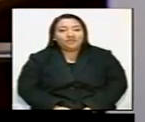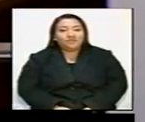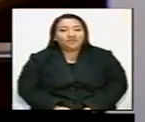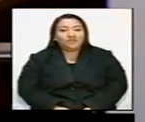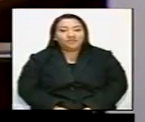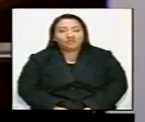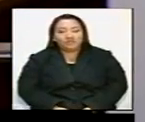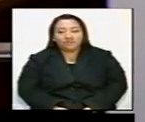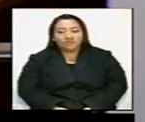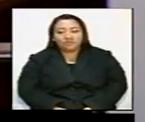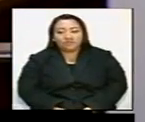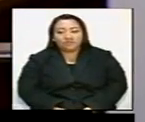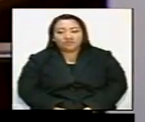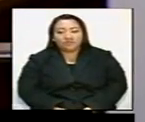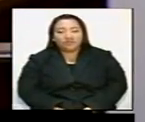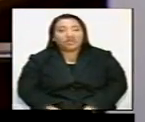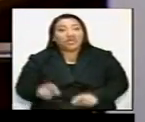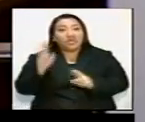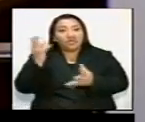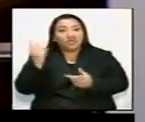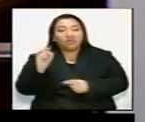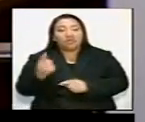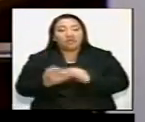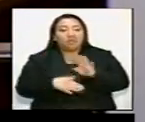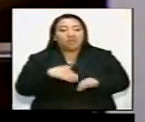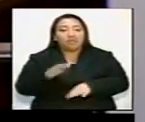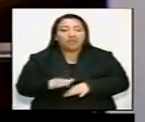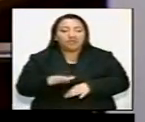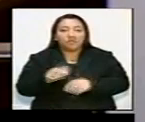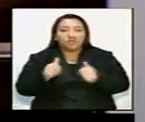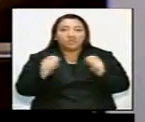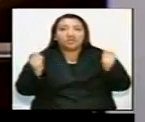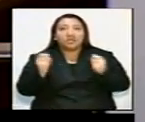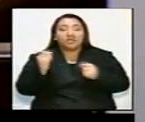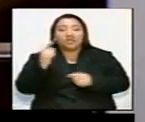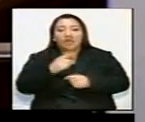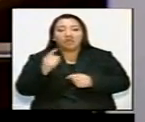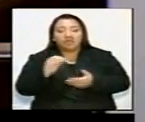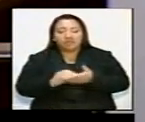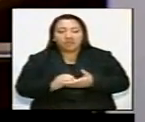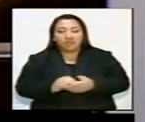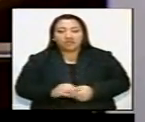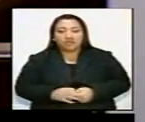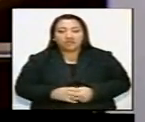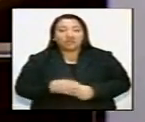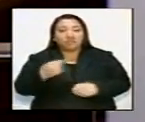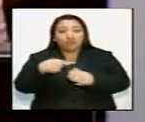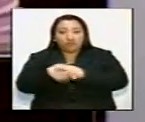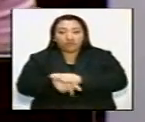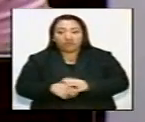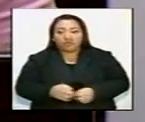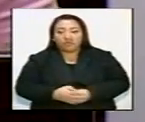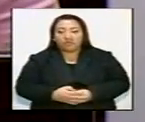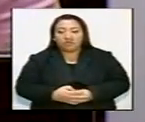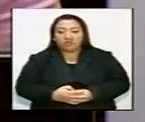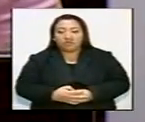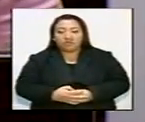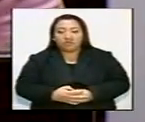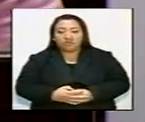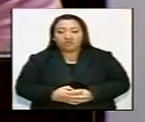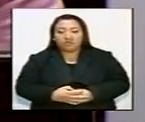eso sea un primer paso en una colaboración cada vez más profunda y más